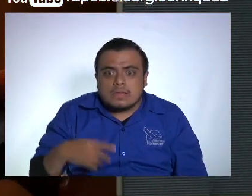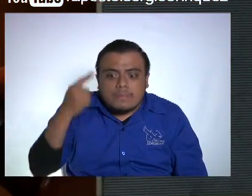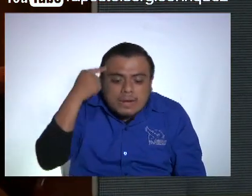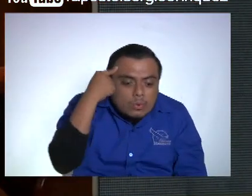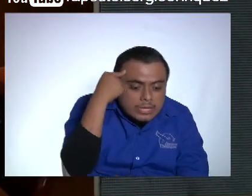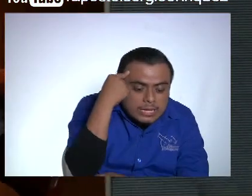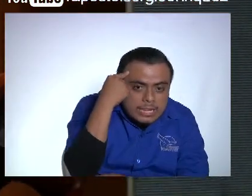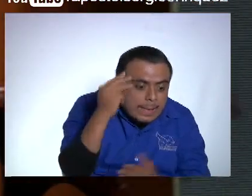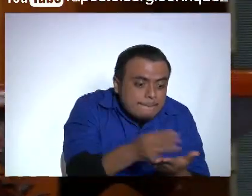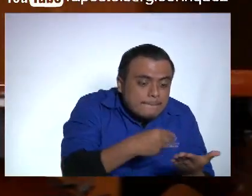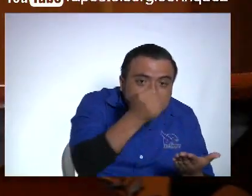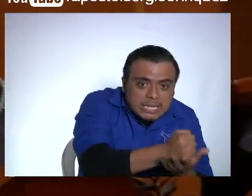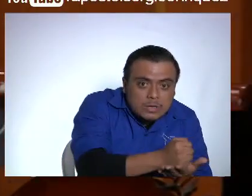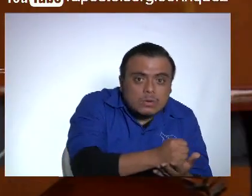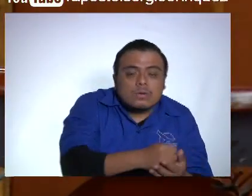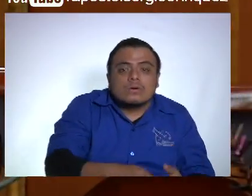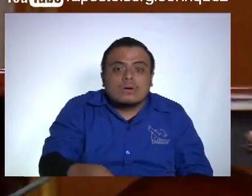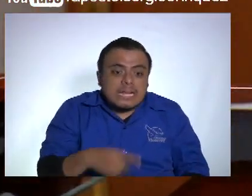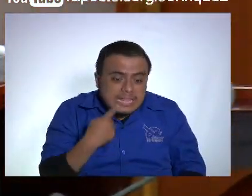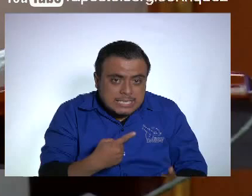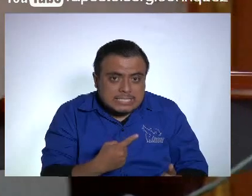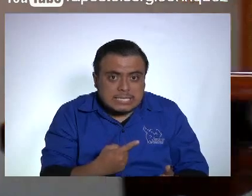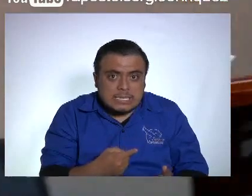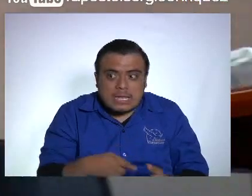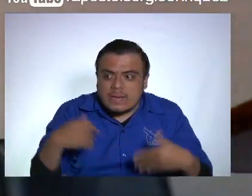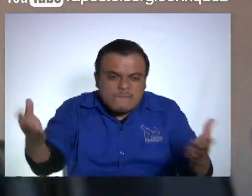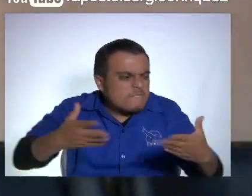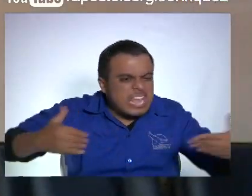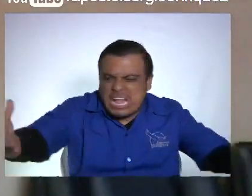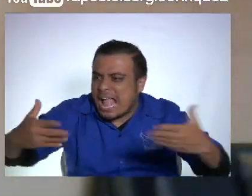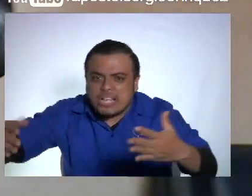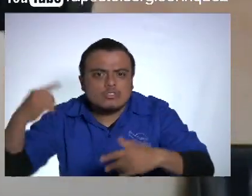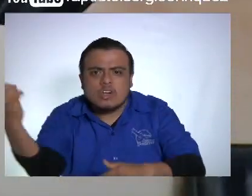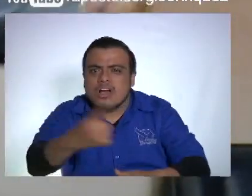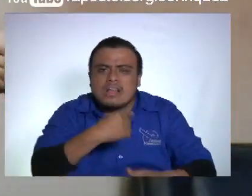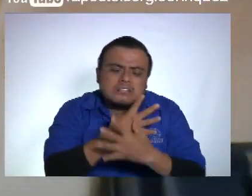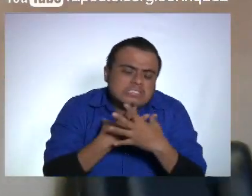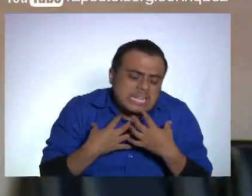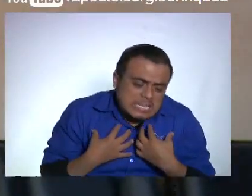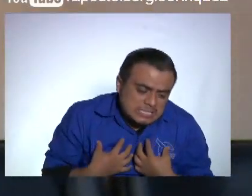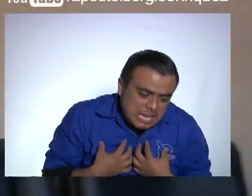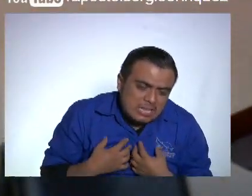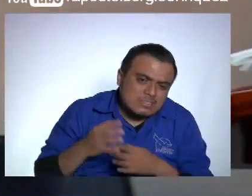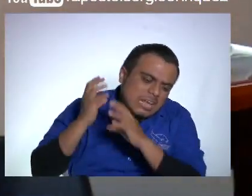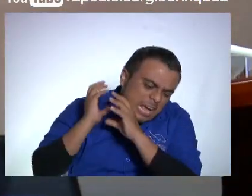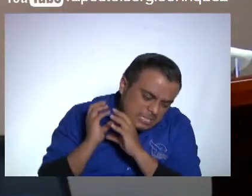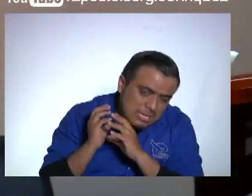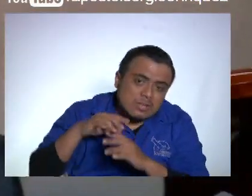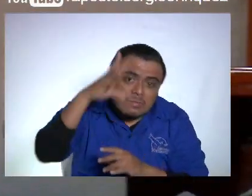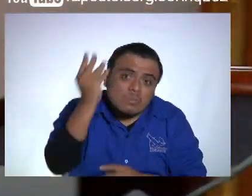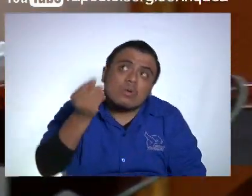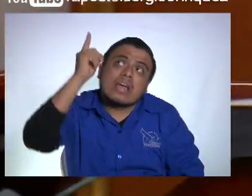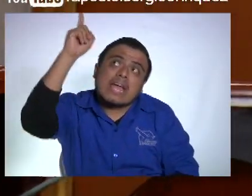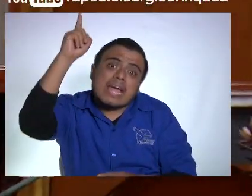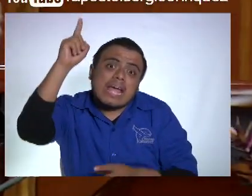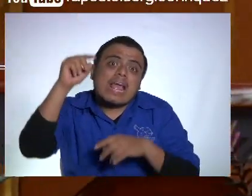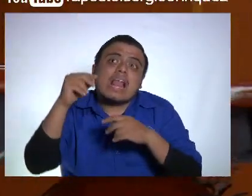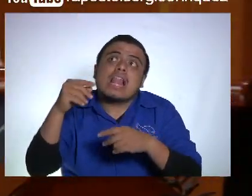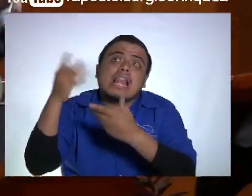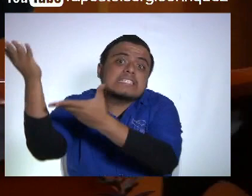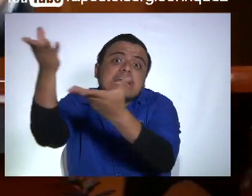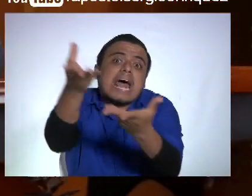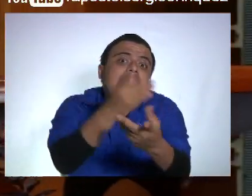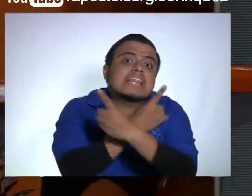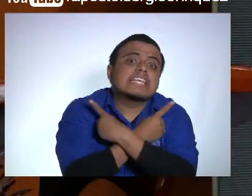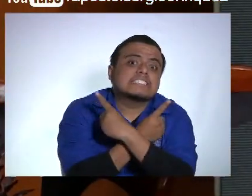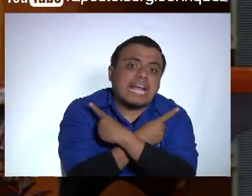11:28 que dice: venid a mí todos los que están cansados y cargados, que yo os haré descansar. Hay mucha gente